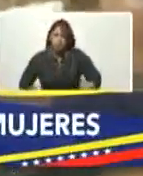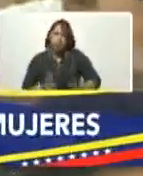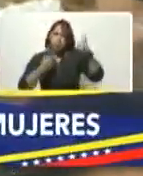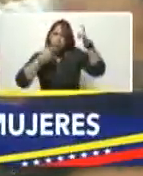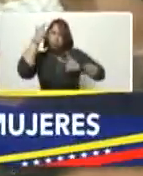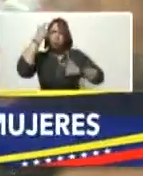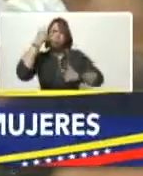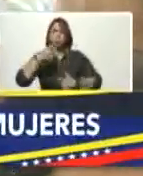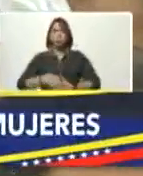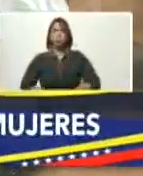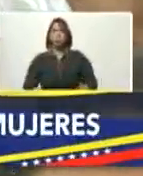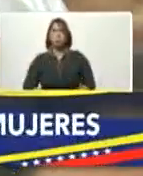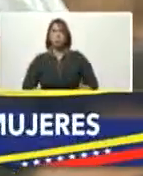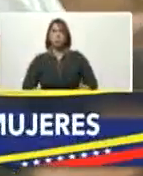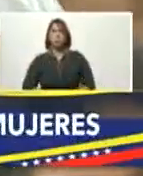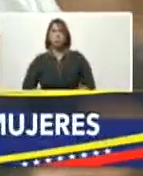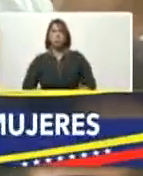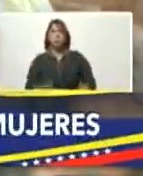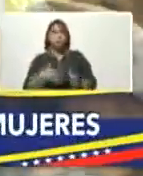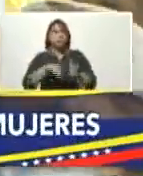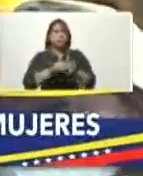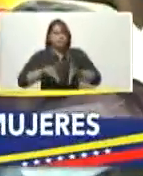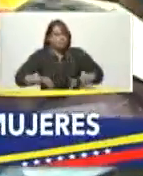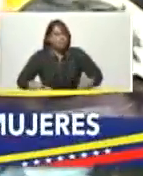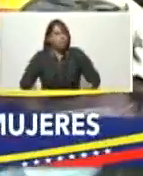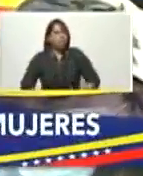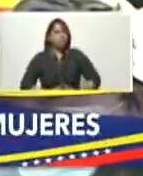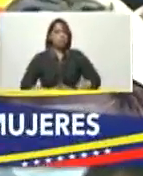chavismo, el renacer,